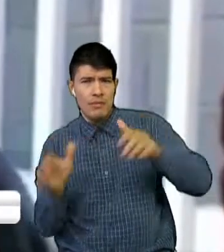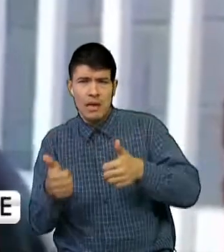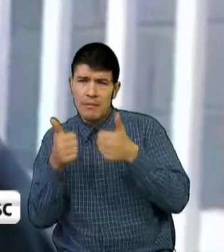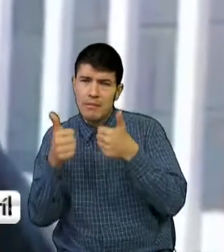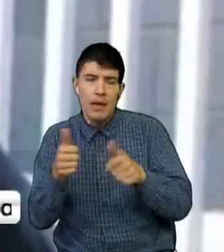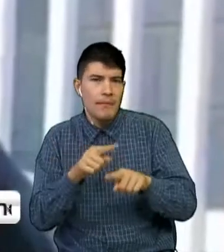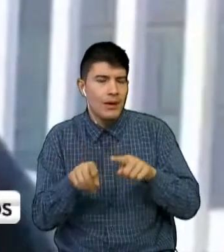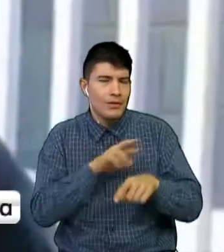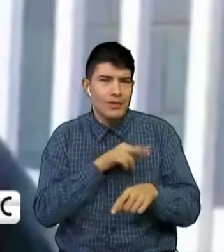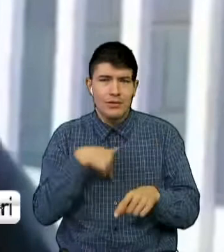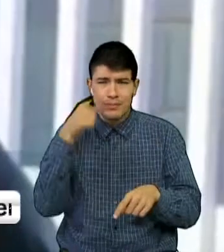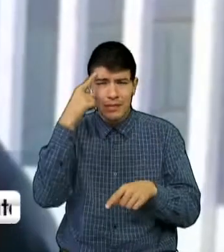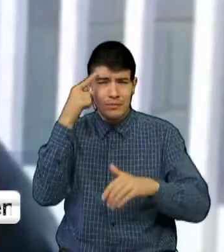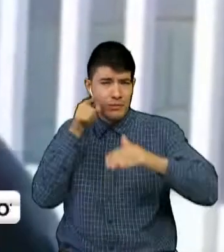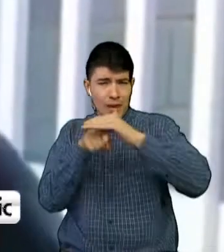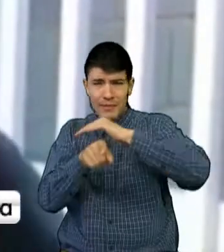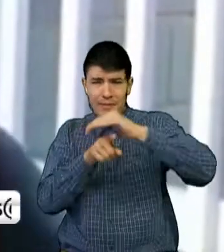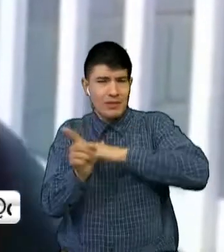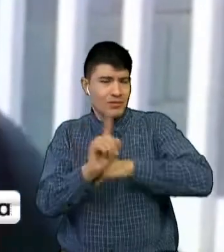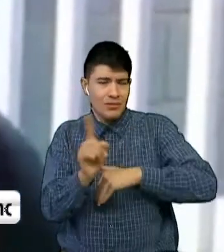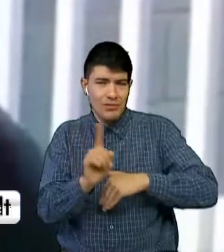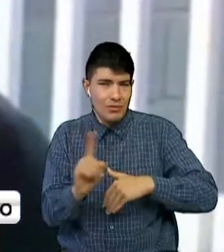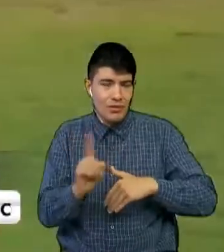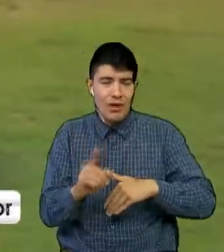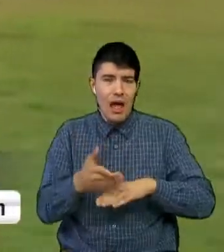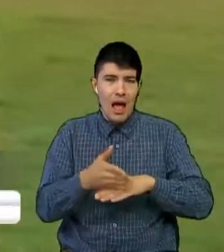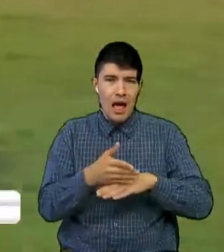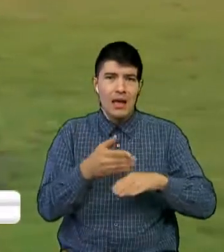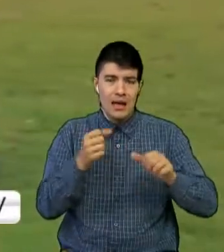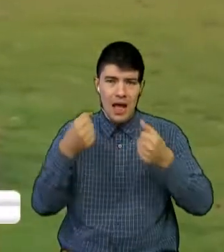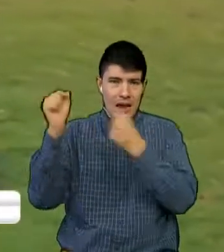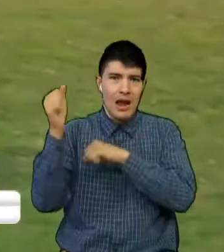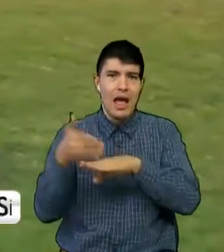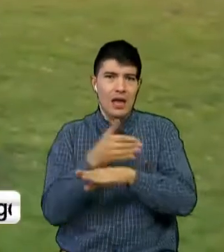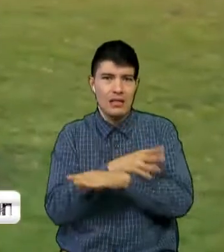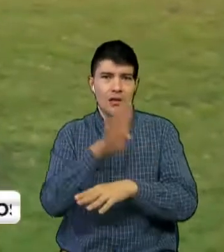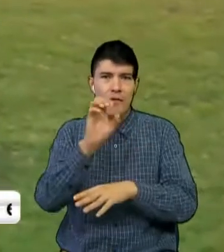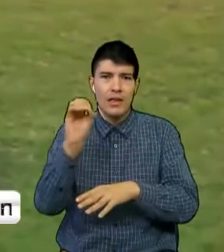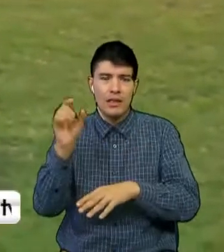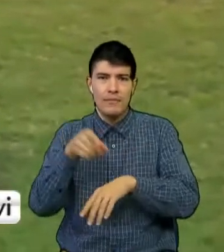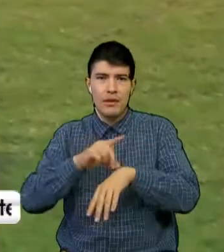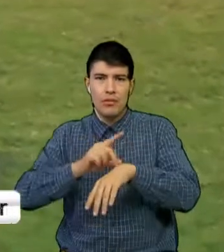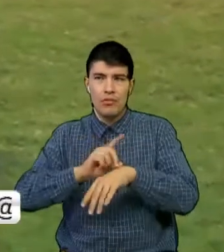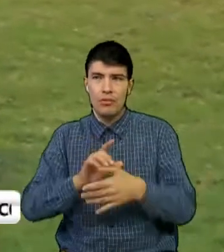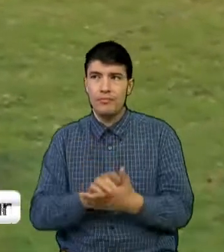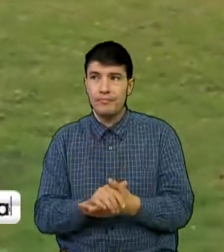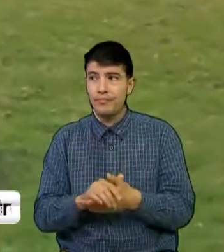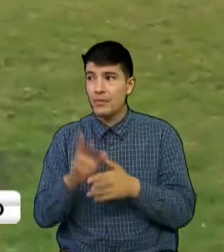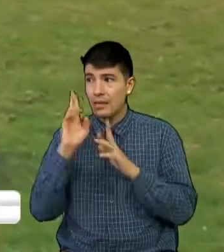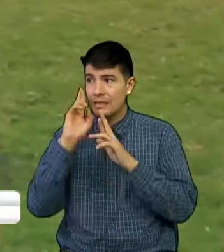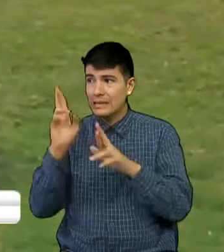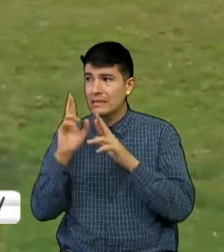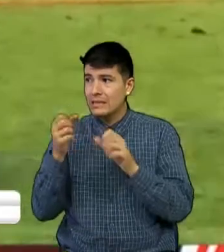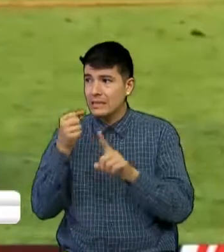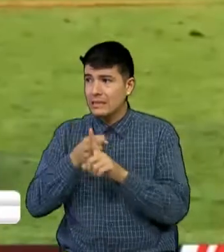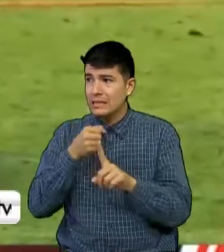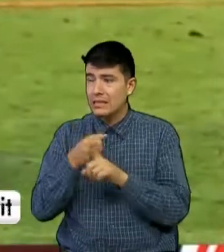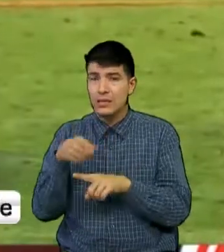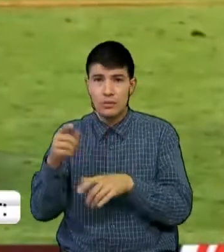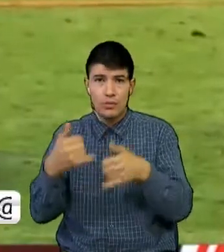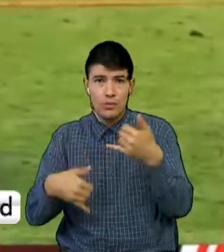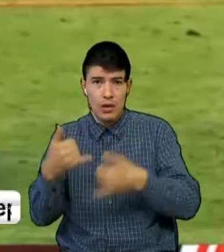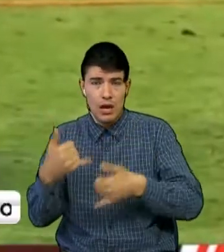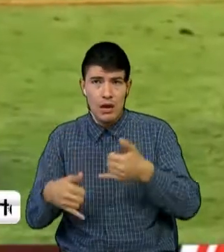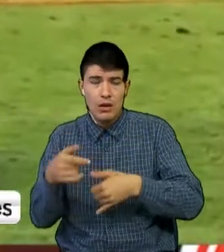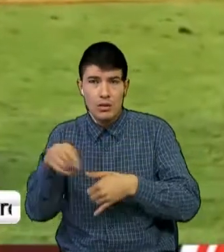no nos pensamos los penales pensamos en definir la llave antes de los 90 minutos aunque exista presión por la obligación de buscar el título los jugadores y